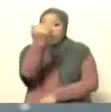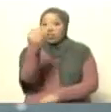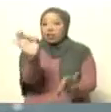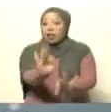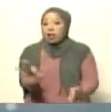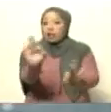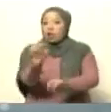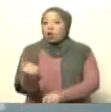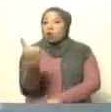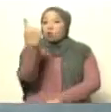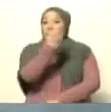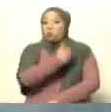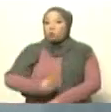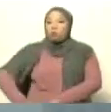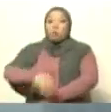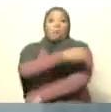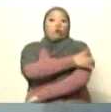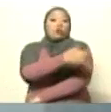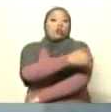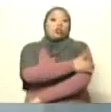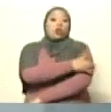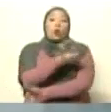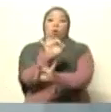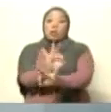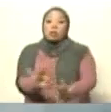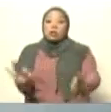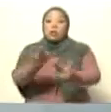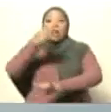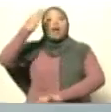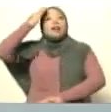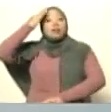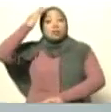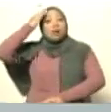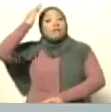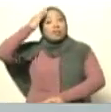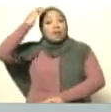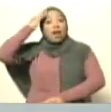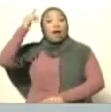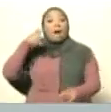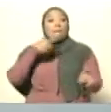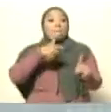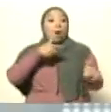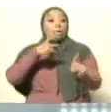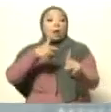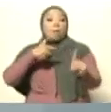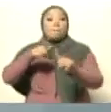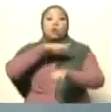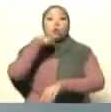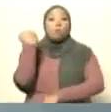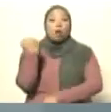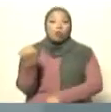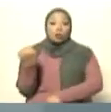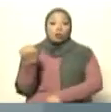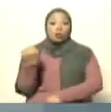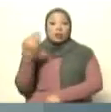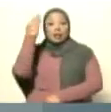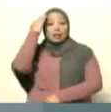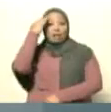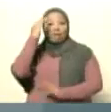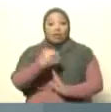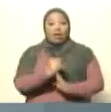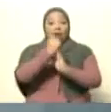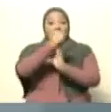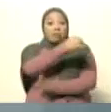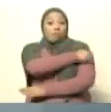solo dirigente de la oposición, lo que quiere decir que ya ellos sabían lo que iba a ocurrir. Y era el pueblo que ellos mismos, con los